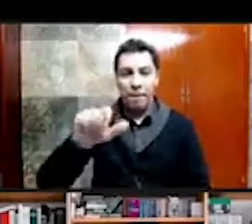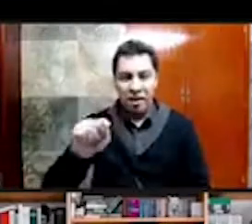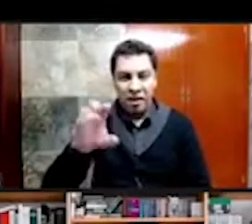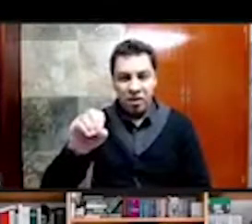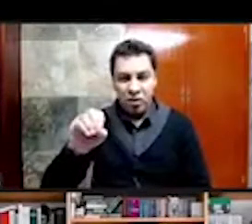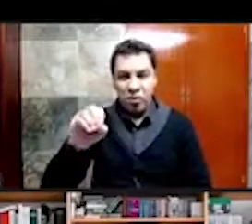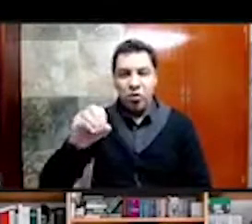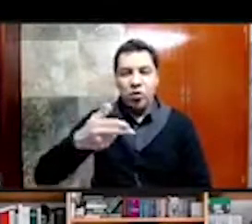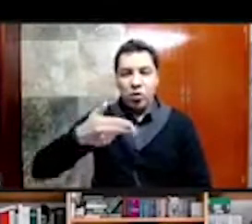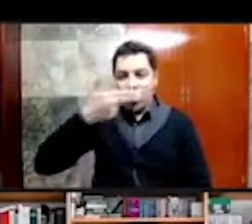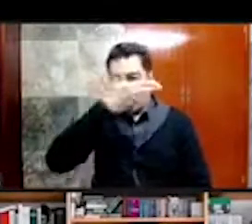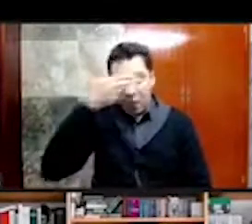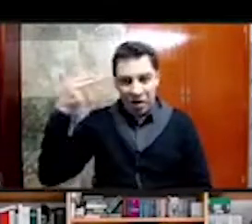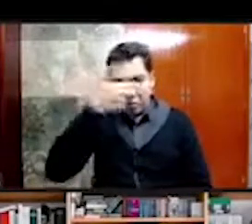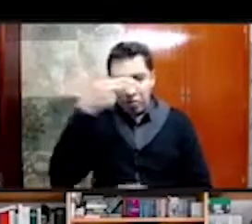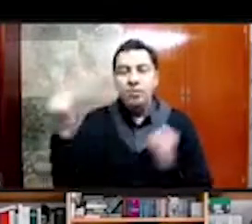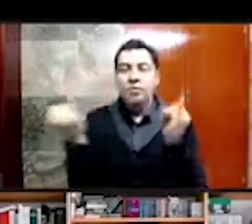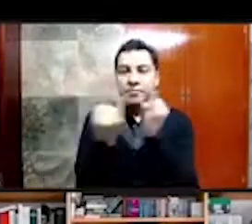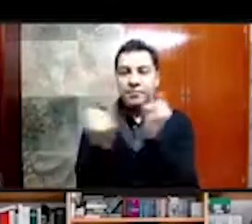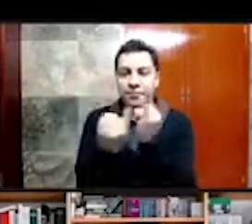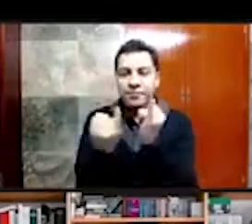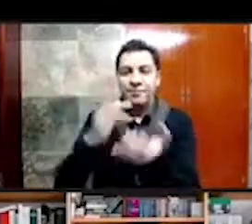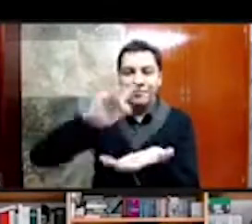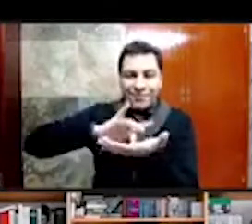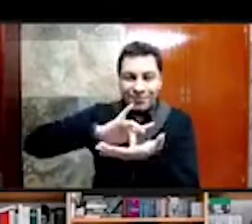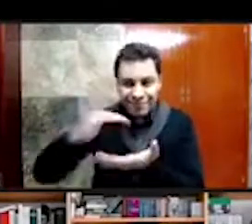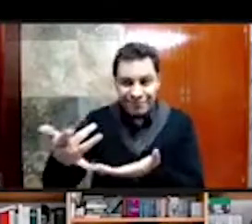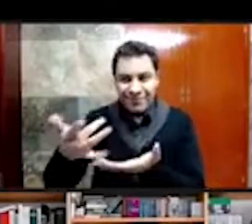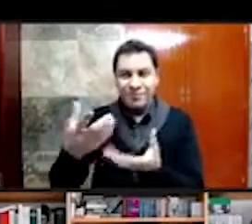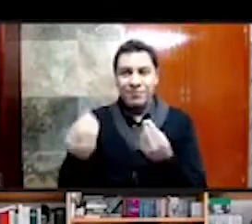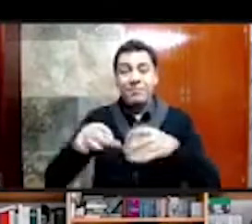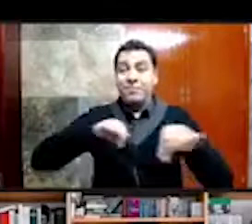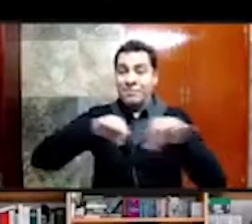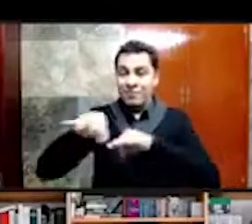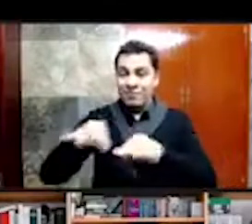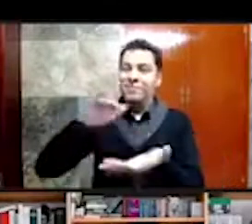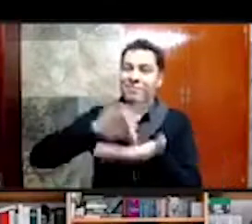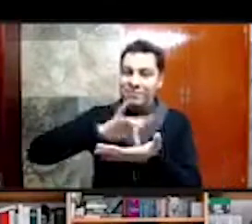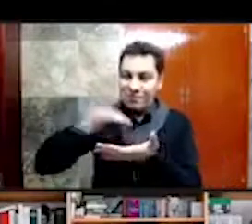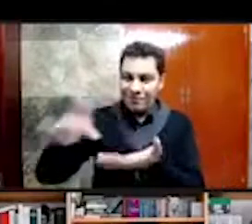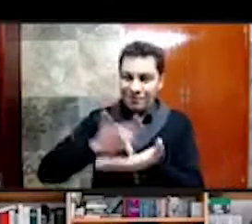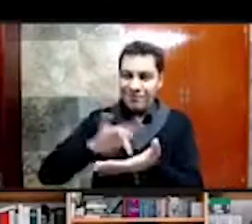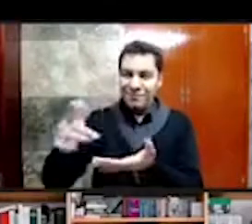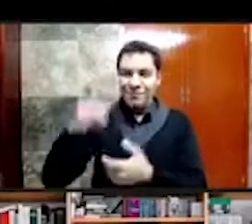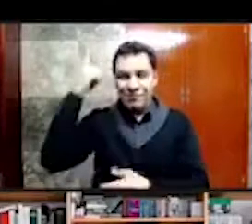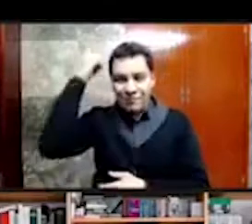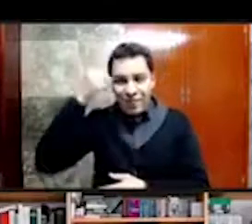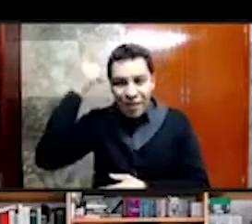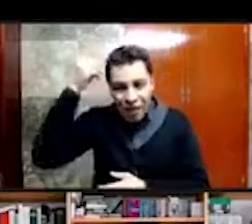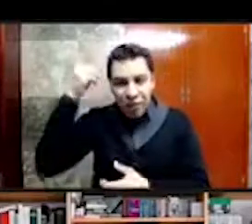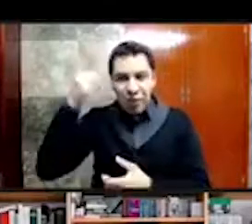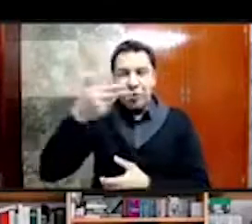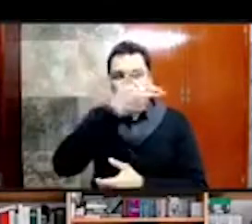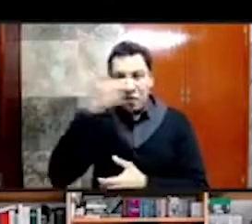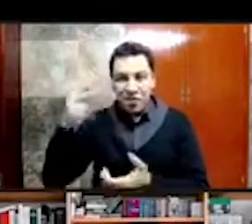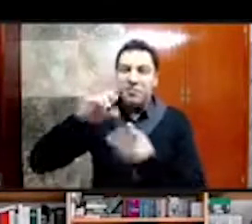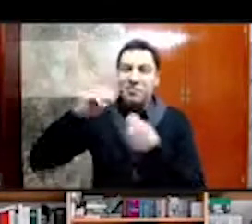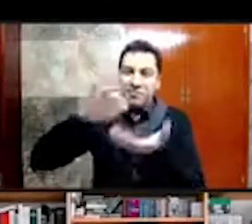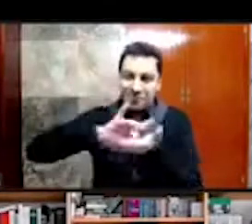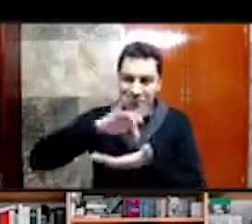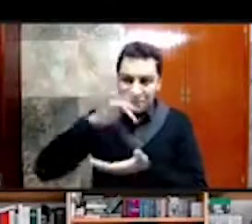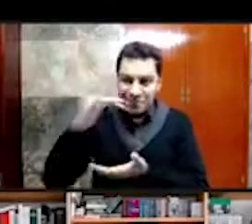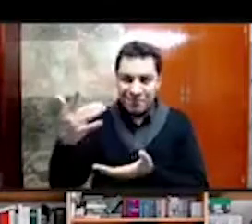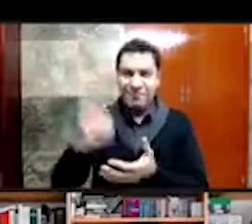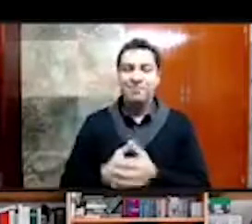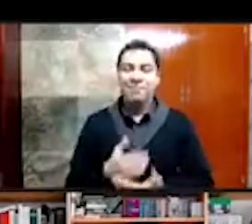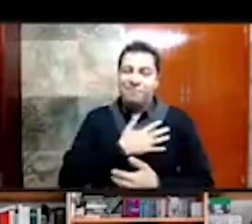Pedraza, Diego Juárez. Magnífico trabajo, muchachos, realmente se los agradezco de todo corazón y pues